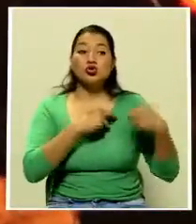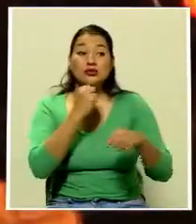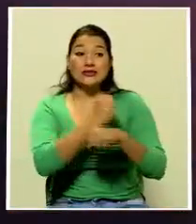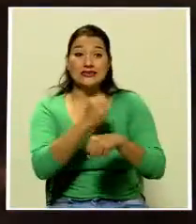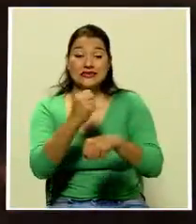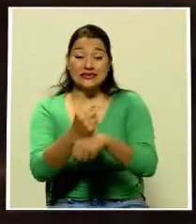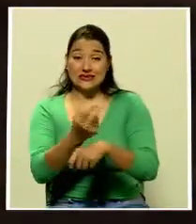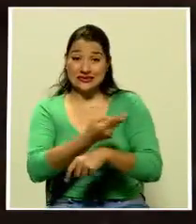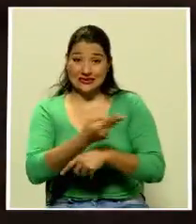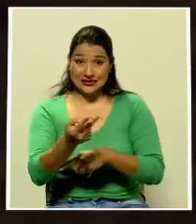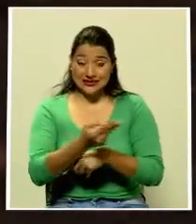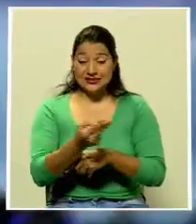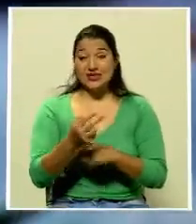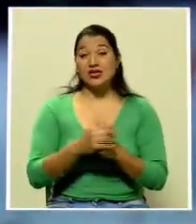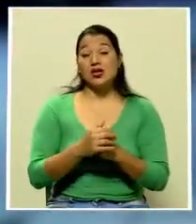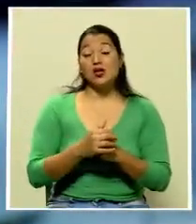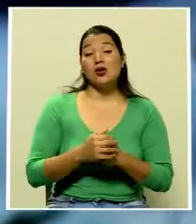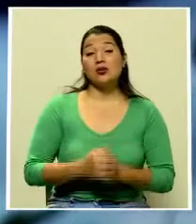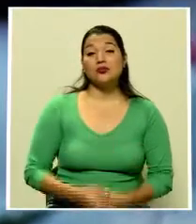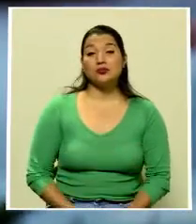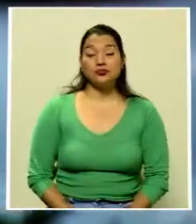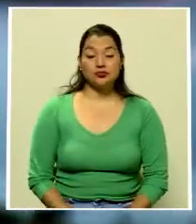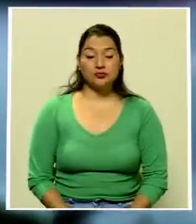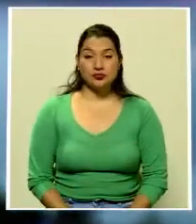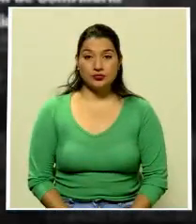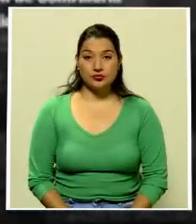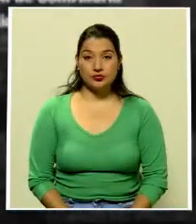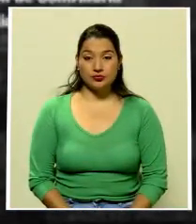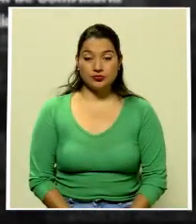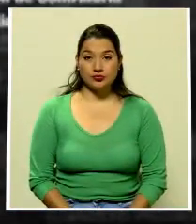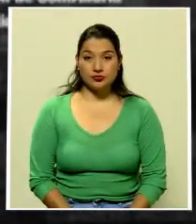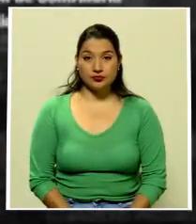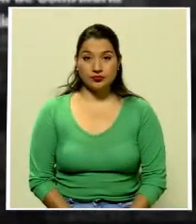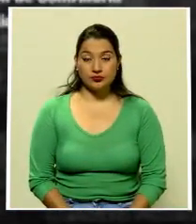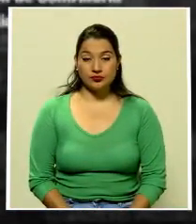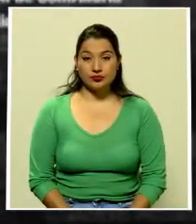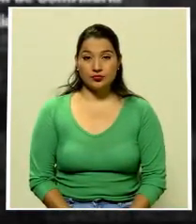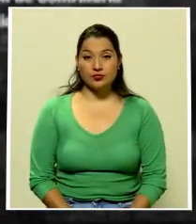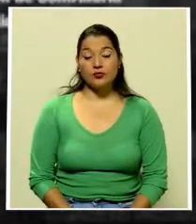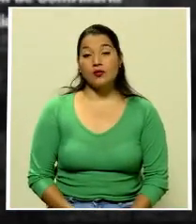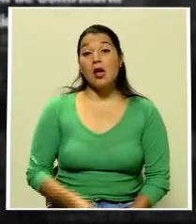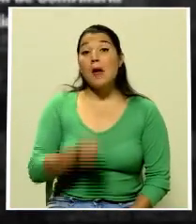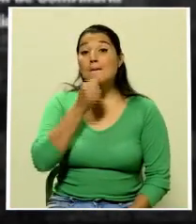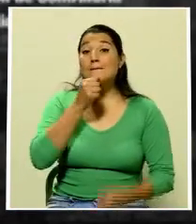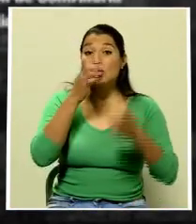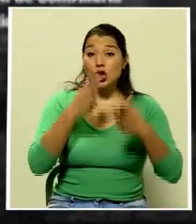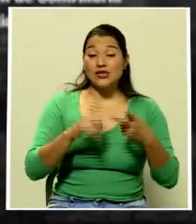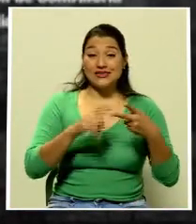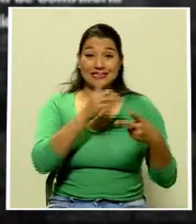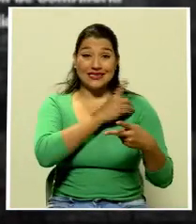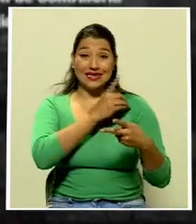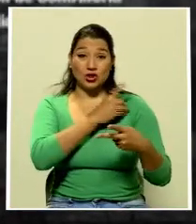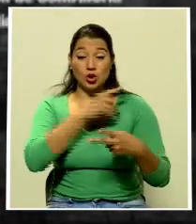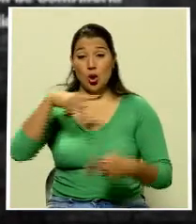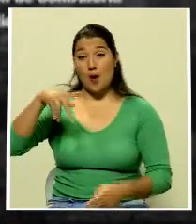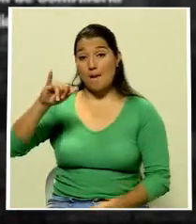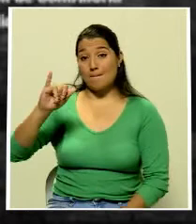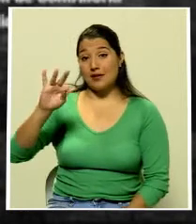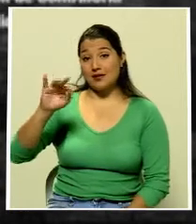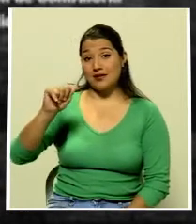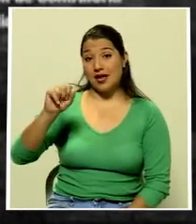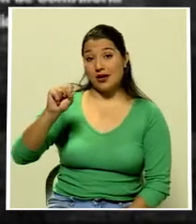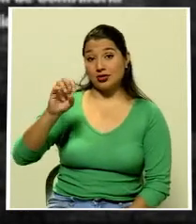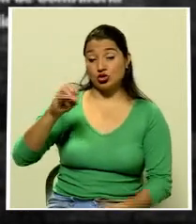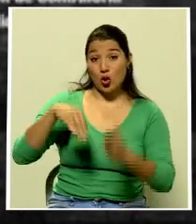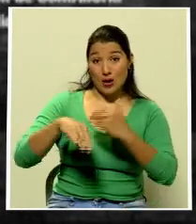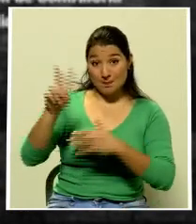crímenes cometidos con solo unos días de diferencia. César Batiz, periodista y director del Pitazo en Venezuela, nos cuenta